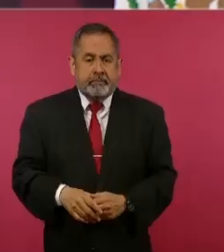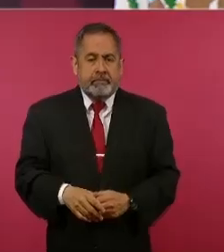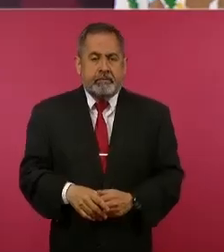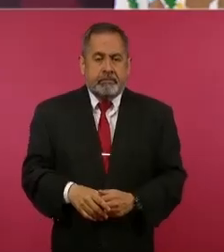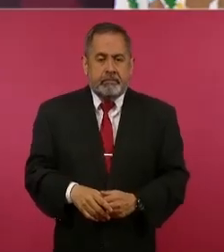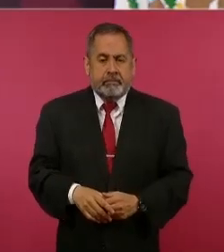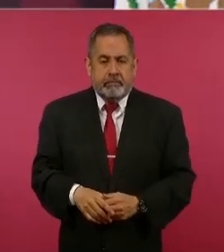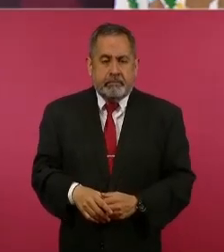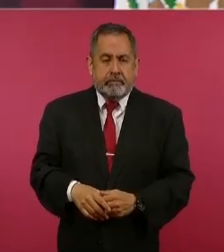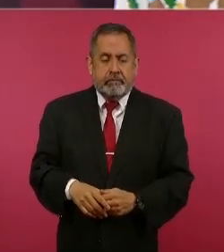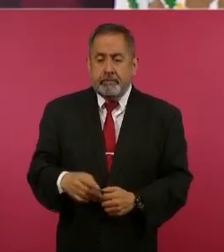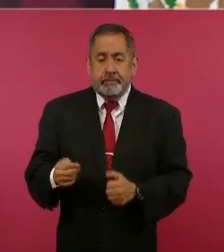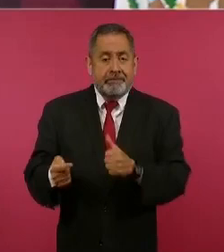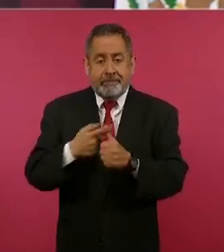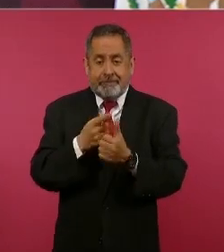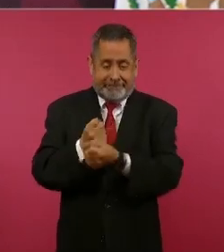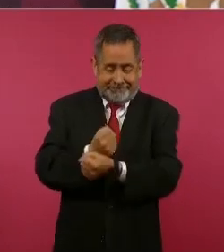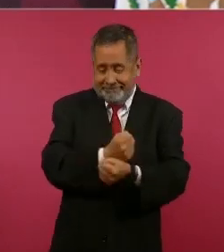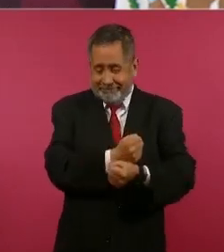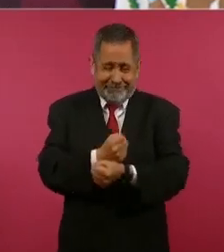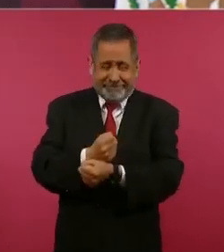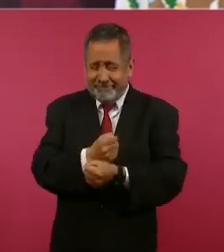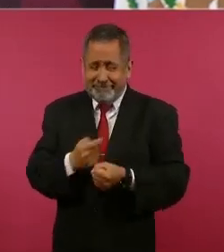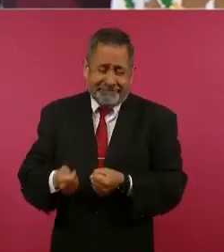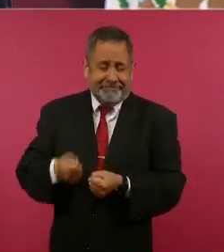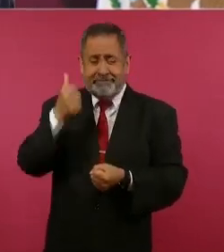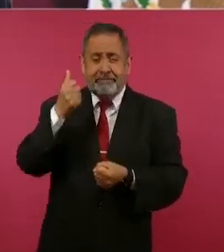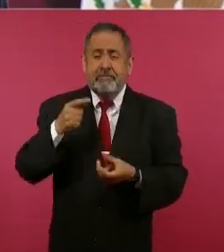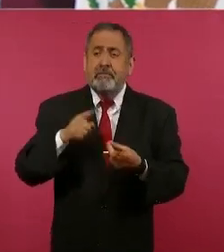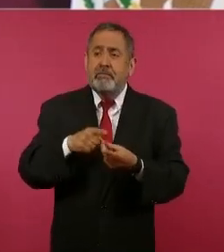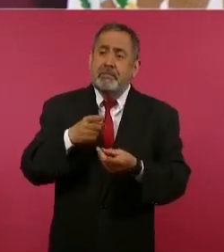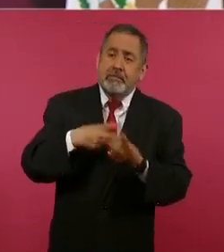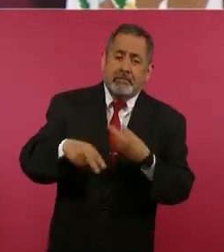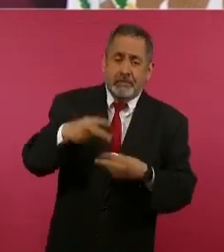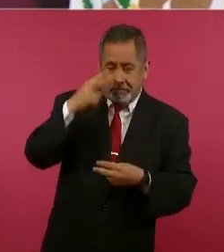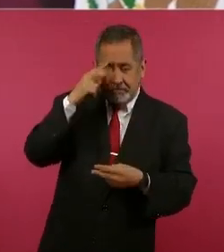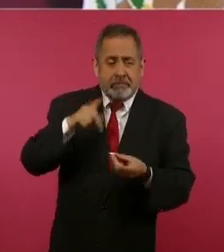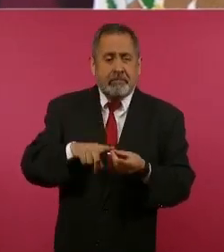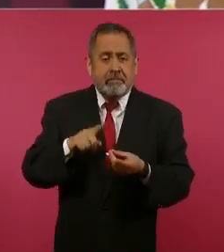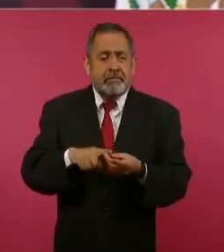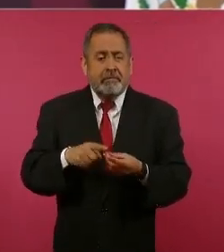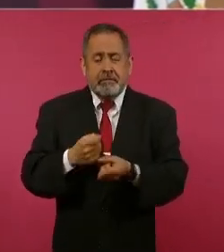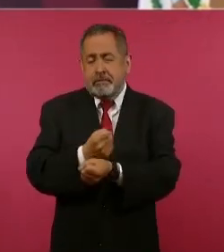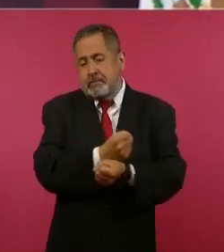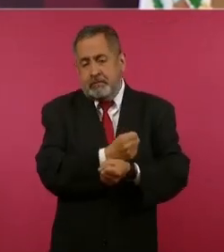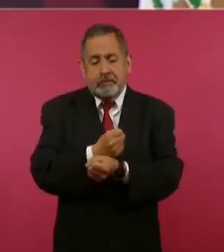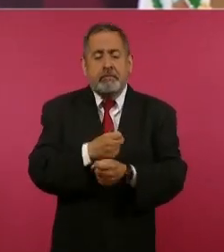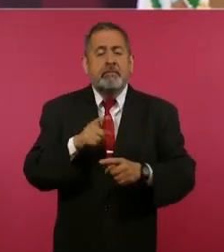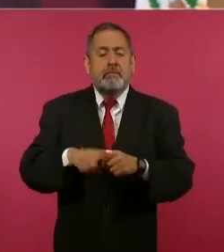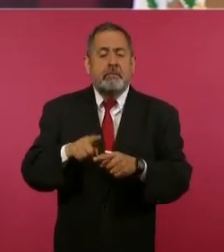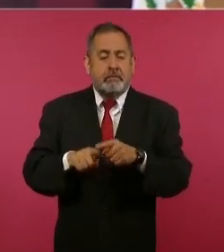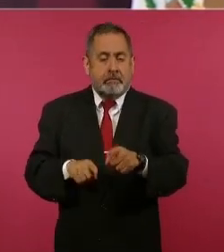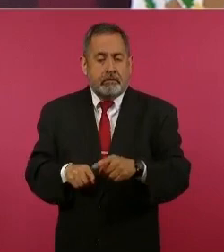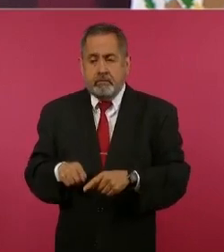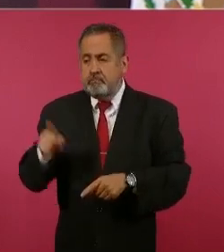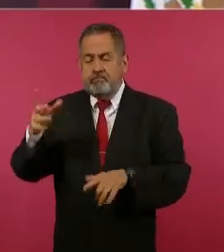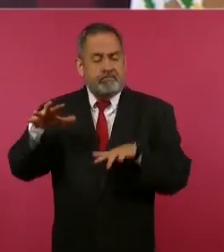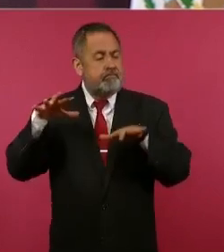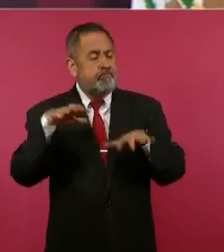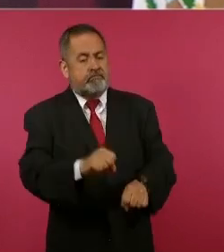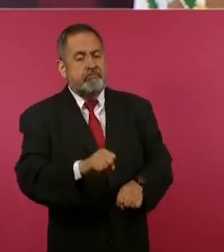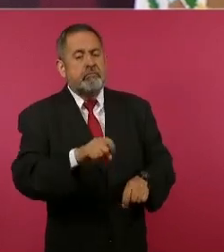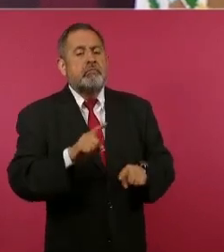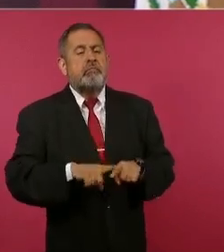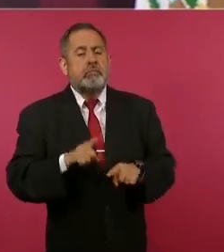Los primeros esclavos de México fueron los que tomó prisionero